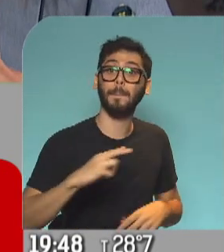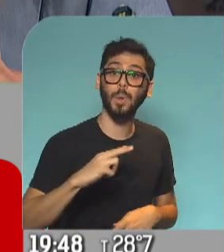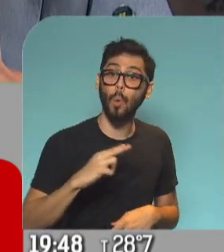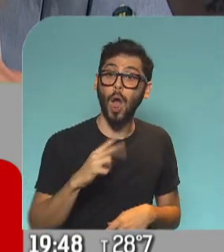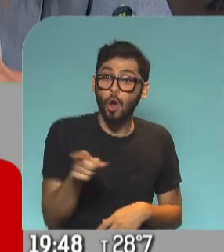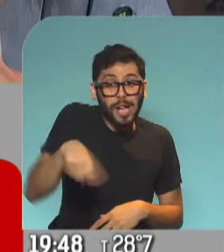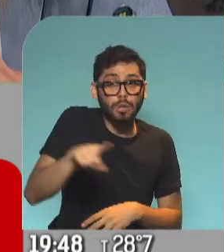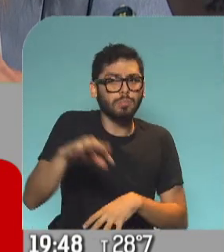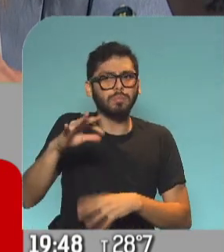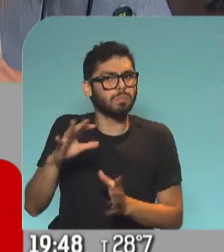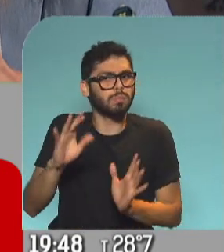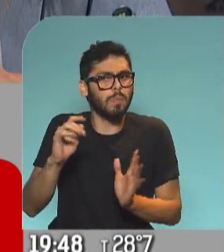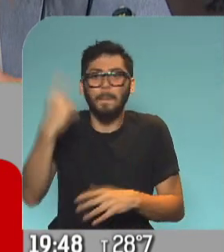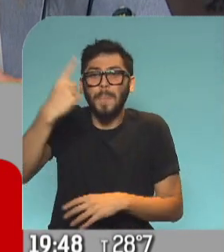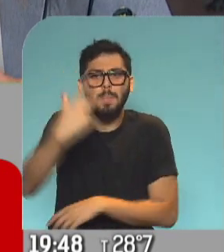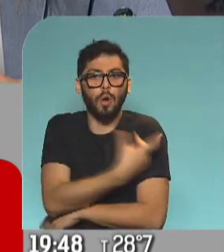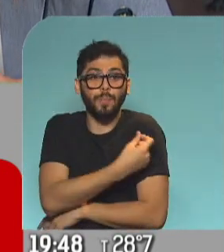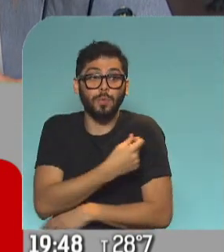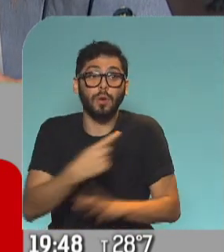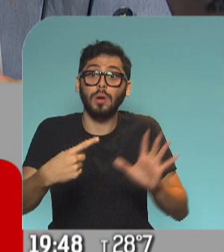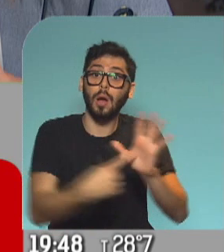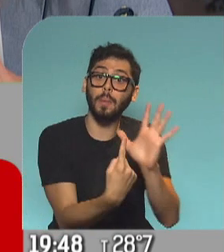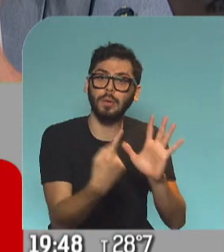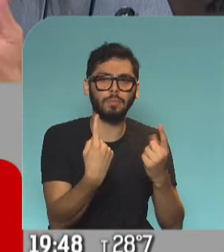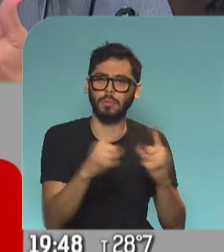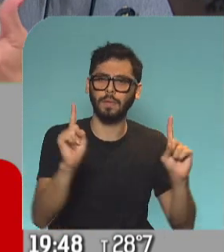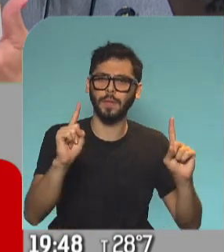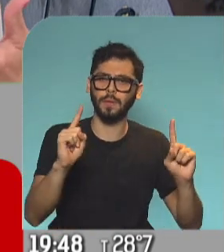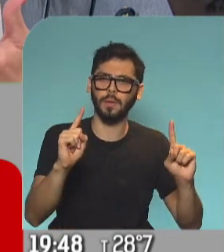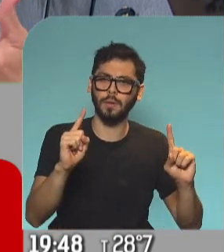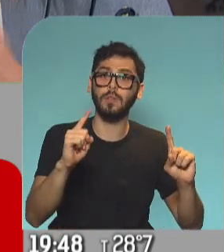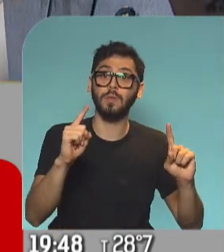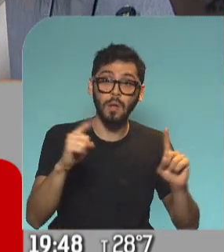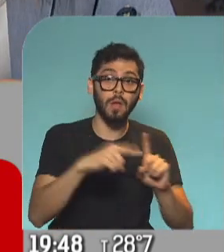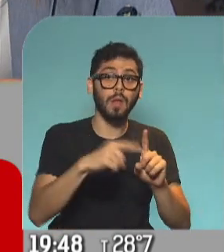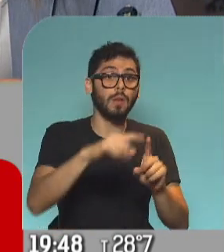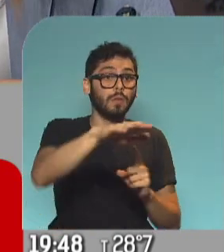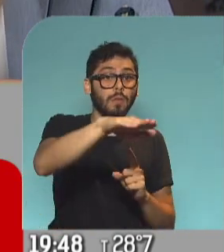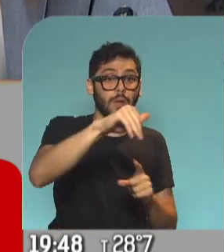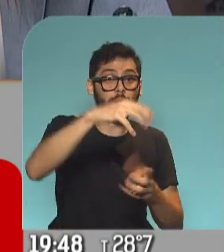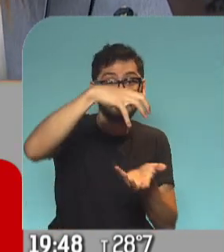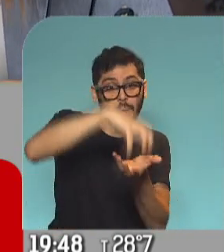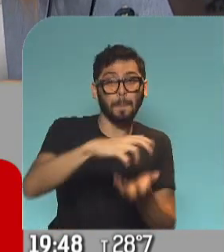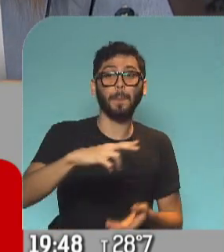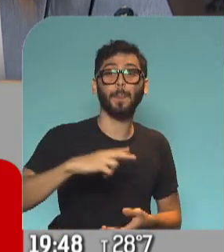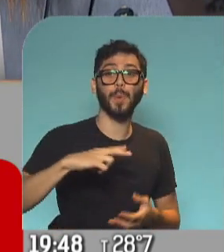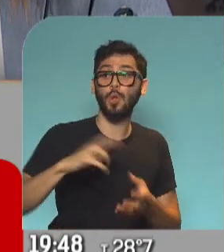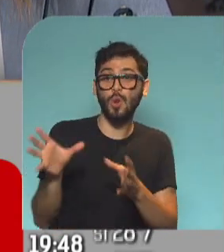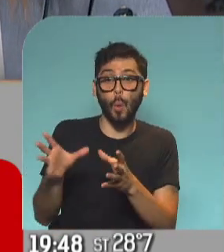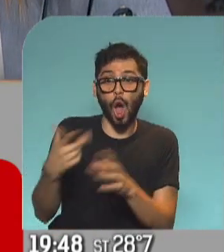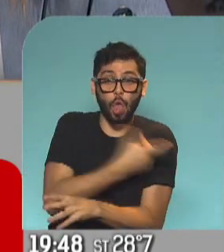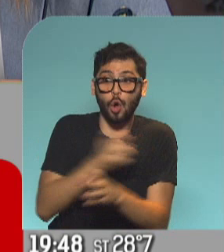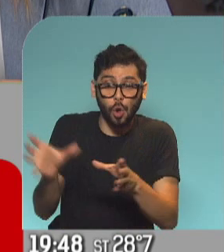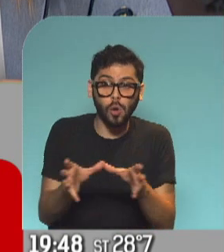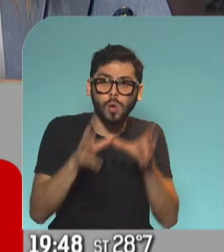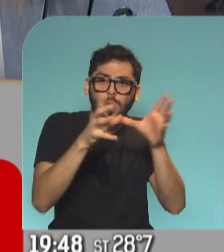Eso no es lo que sucedió en el gobierno de la Ciudad de Buenos Aires. Al generarse estas contrataciones privadas o esta dación de vacunas a las